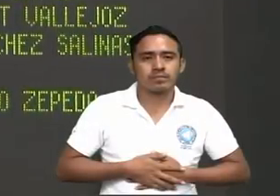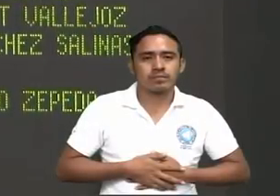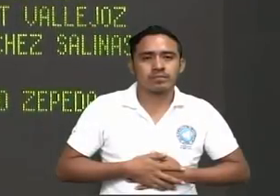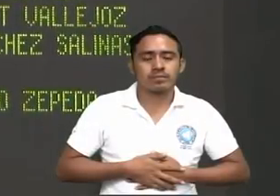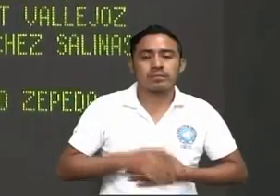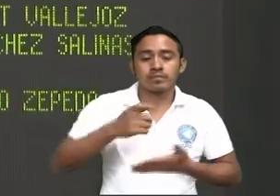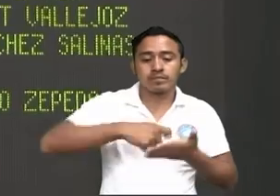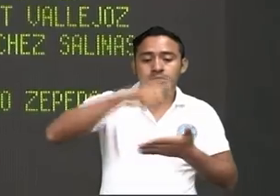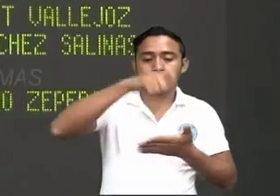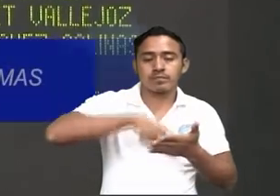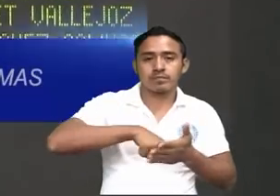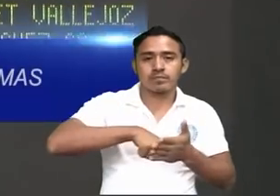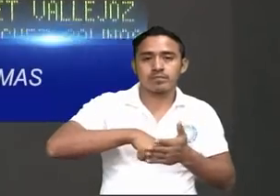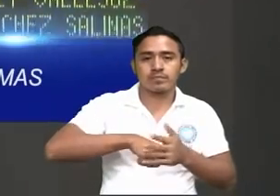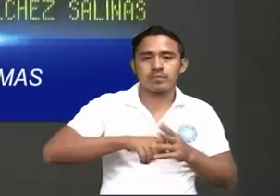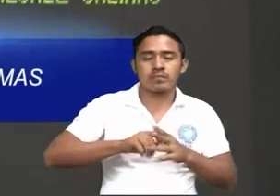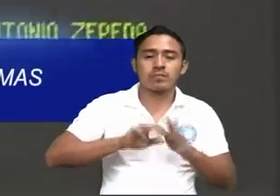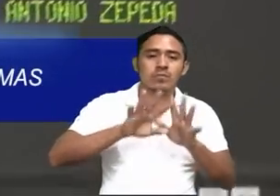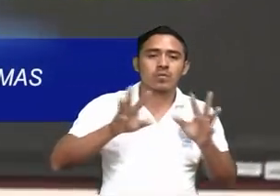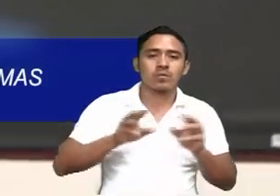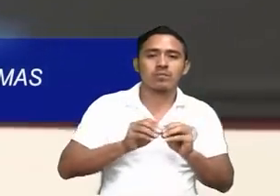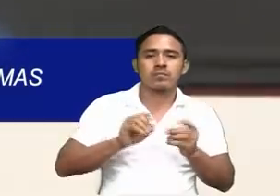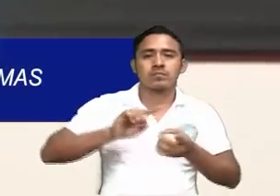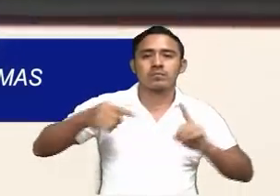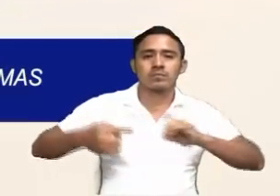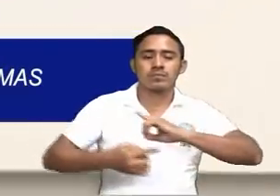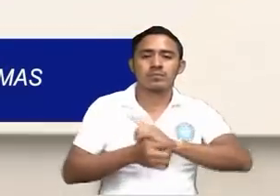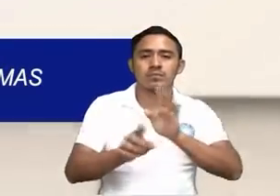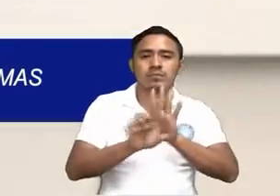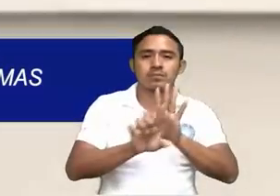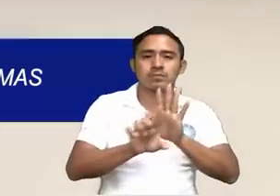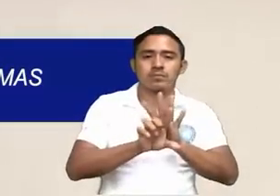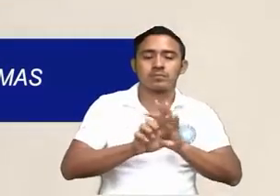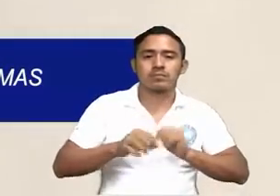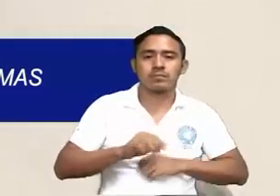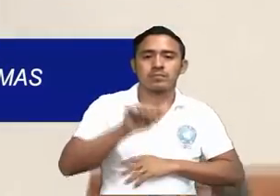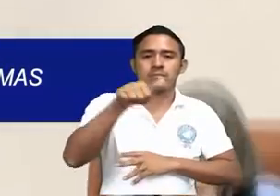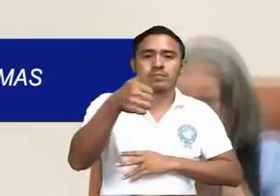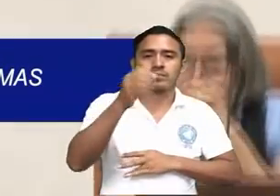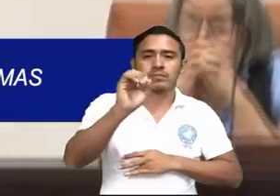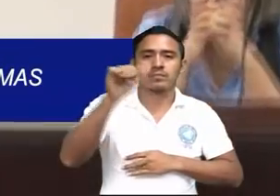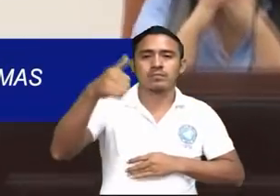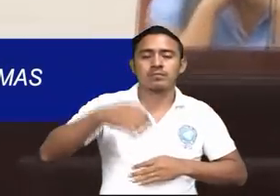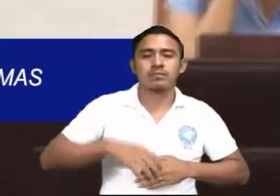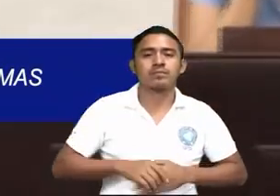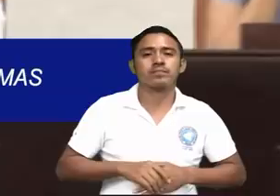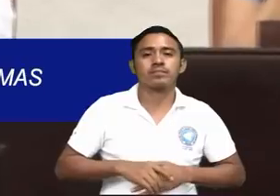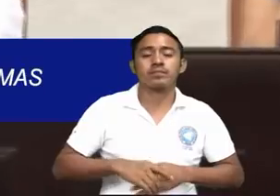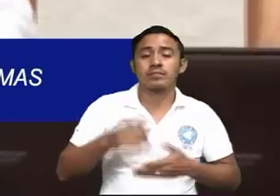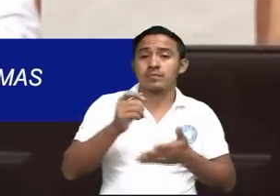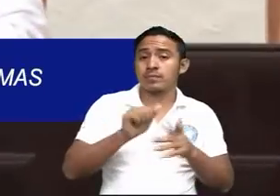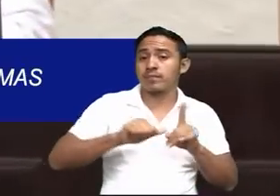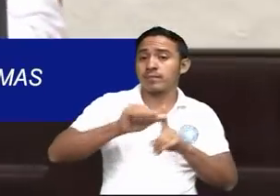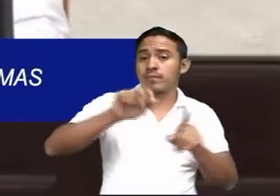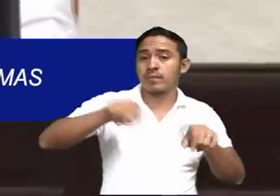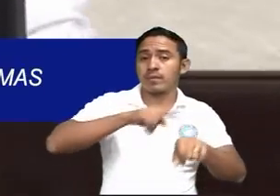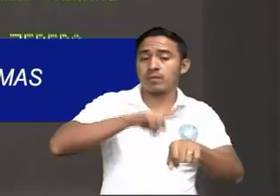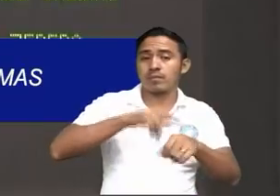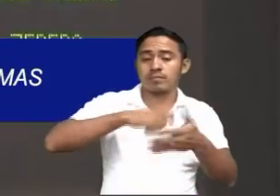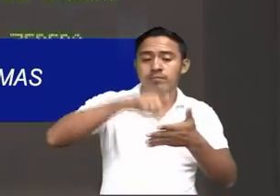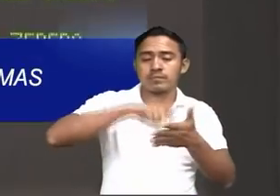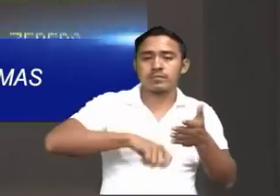Se aprueba en lo general la reforma a la ley 606. Asamblea Nacional aprueba reforma a la